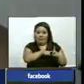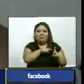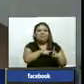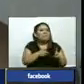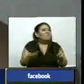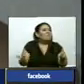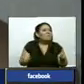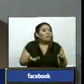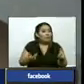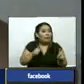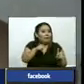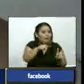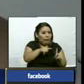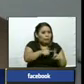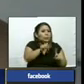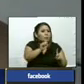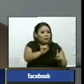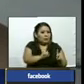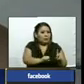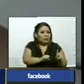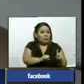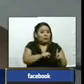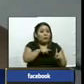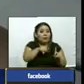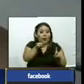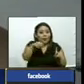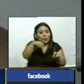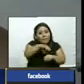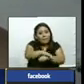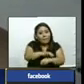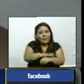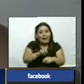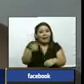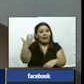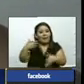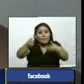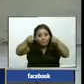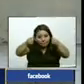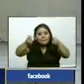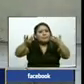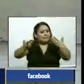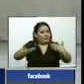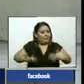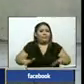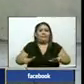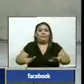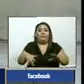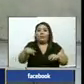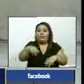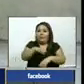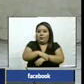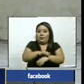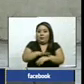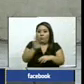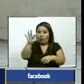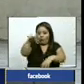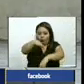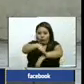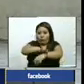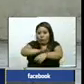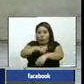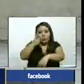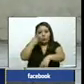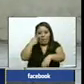tenía lo que es el beneficio de la movilidad geográfica, ya que también tenía lo que es